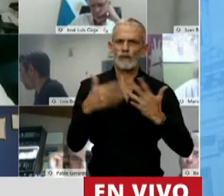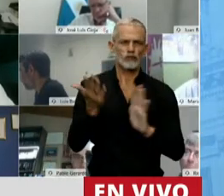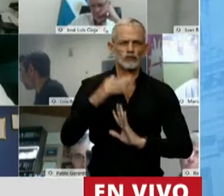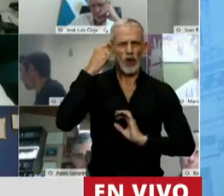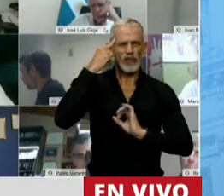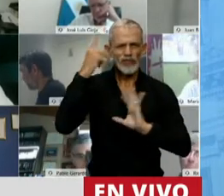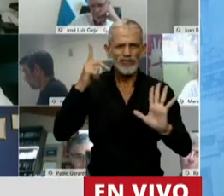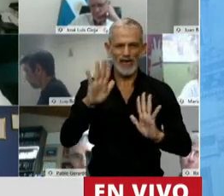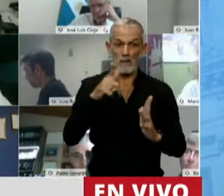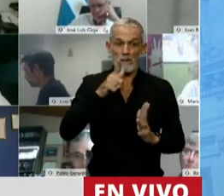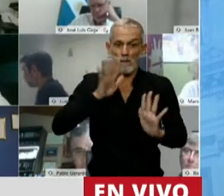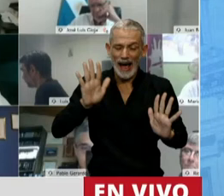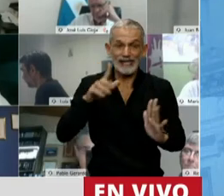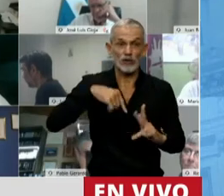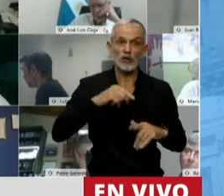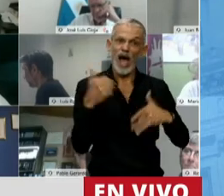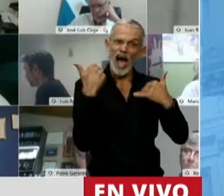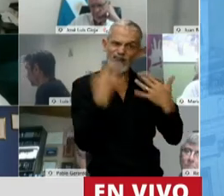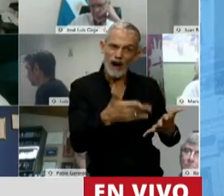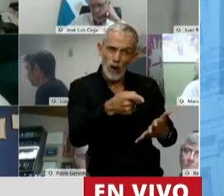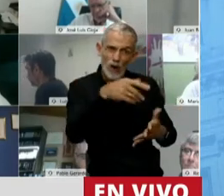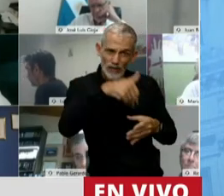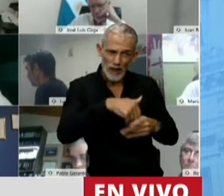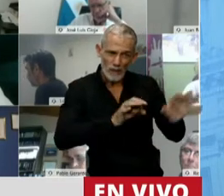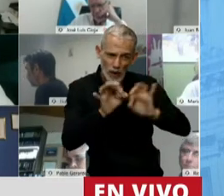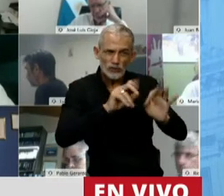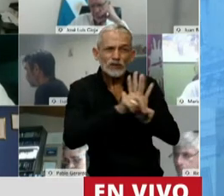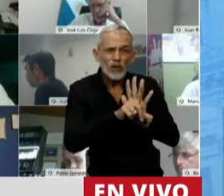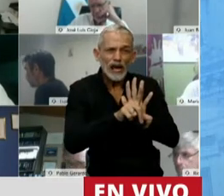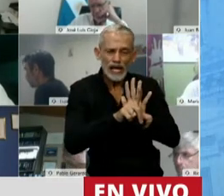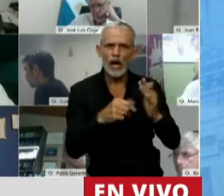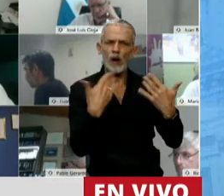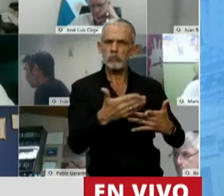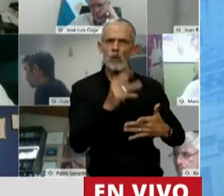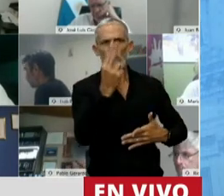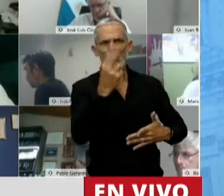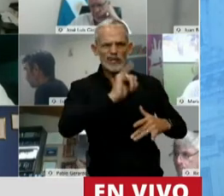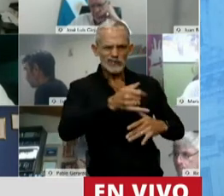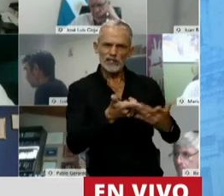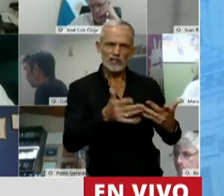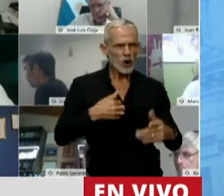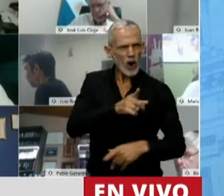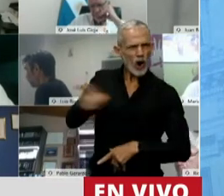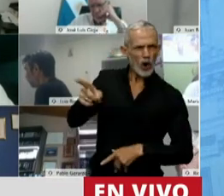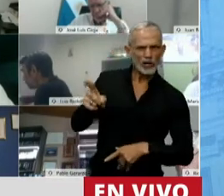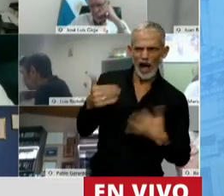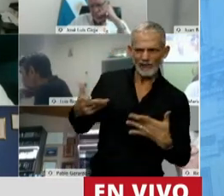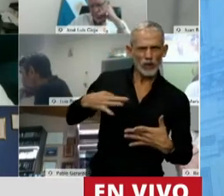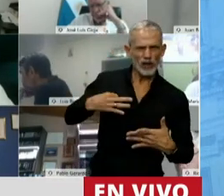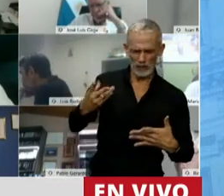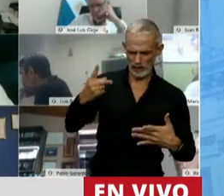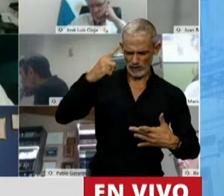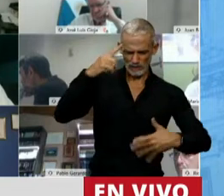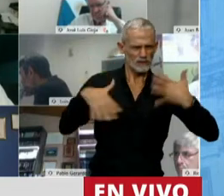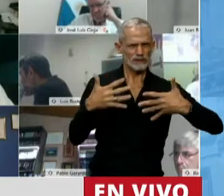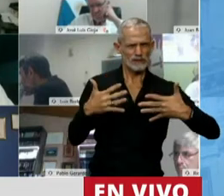conceptual. Pareciera ser que los que están a favor de este proyecto de ley avalan la muerte y los que se oponen están a favor de la vida.